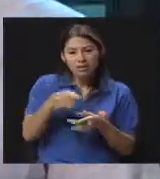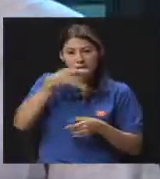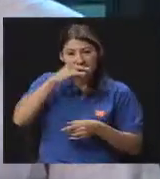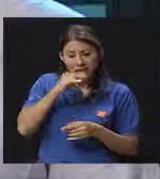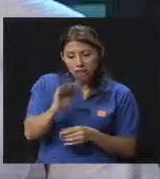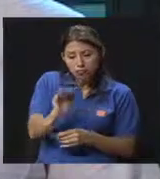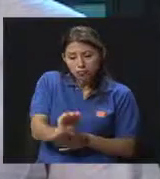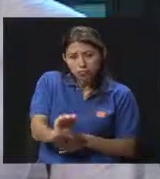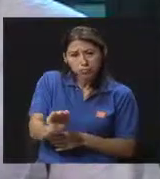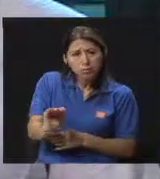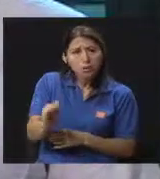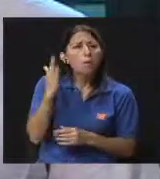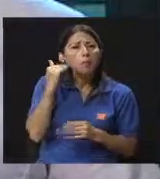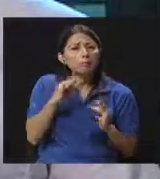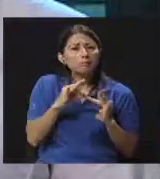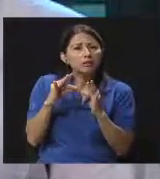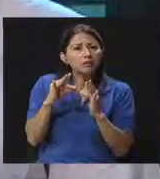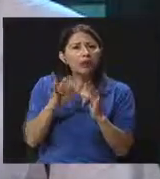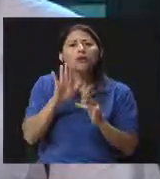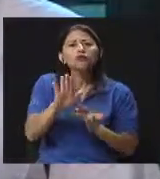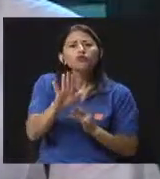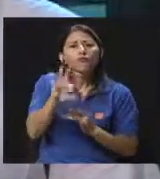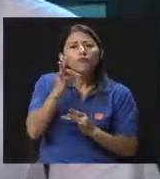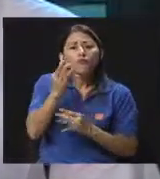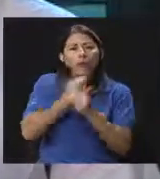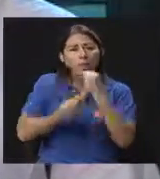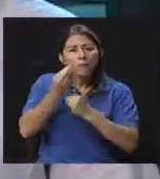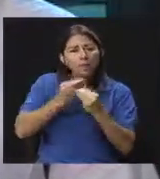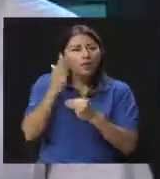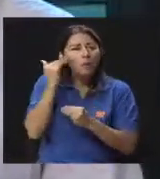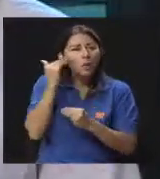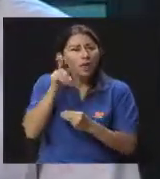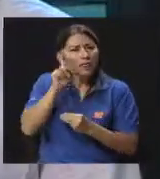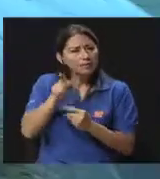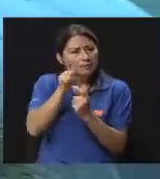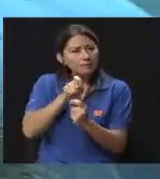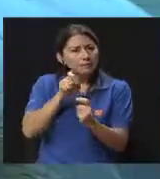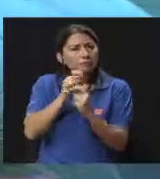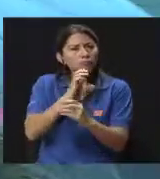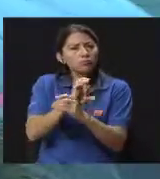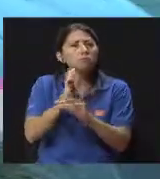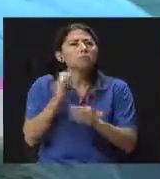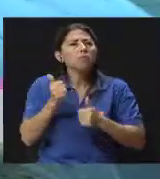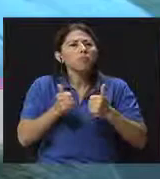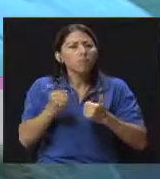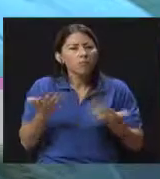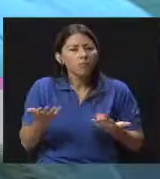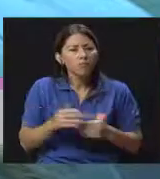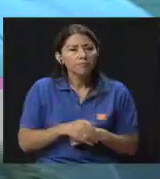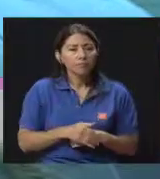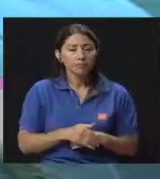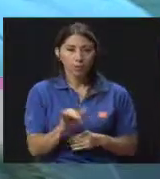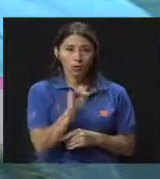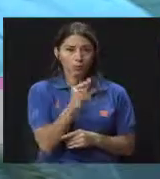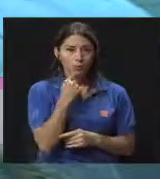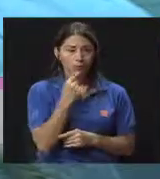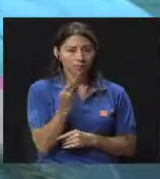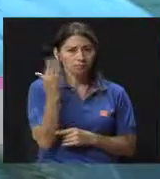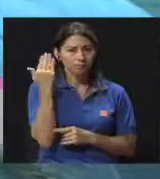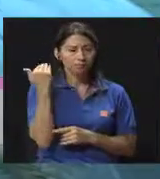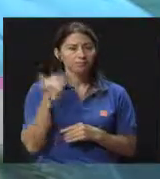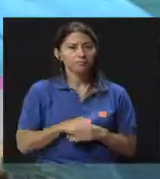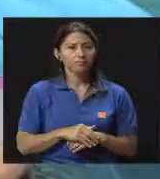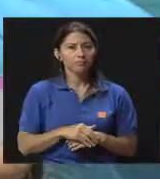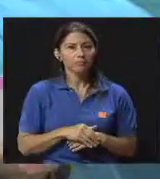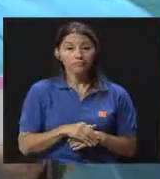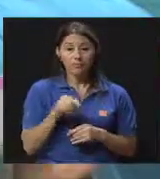por las cuales su alimentación de estas poblaciones es tan específica. Bueno, como les mencioné anteriormente, el